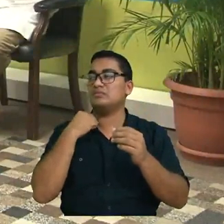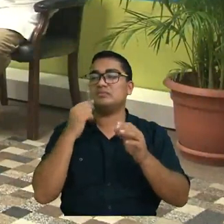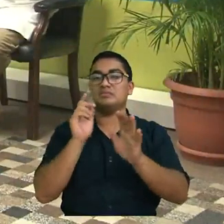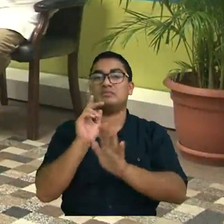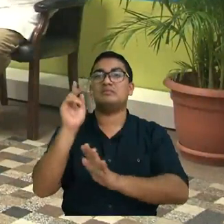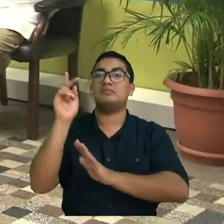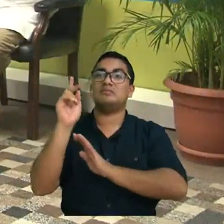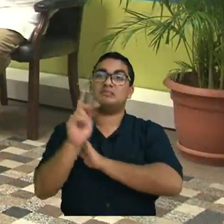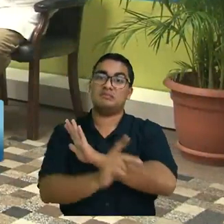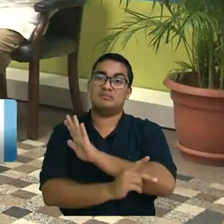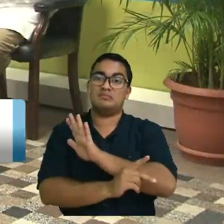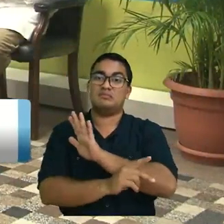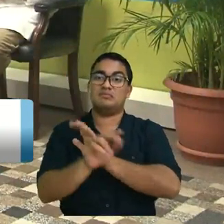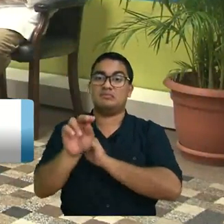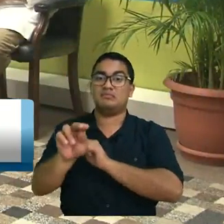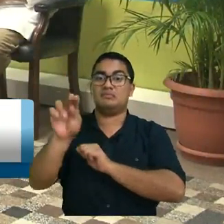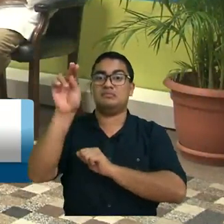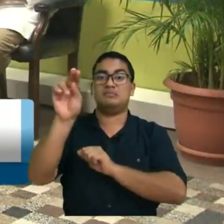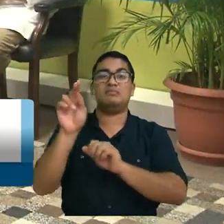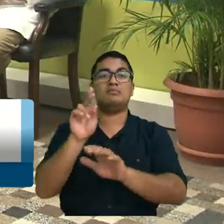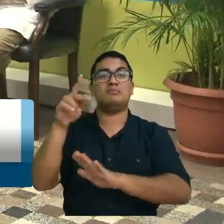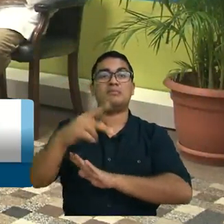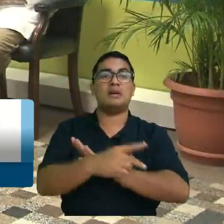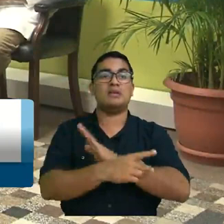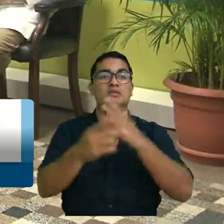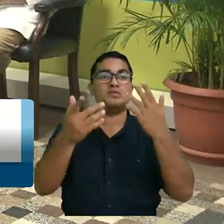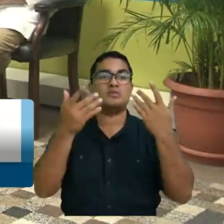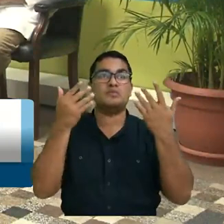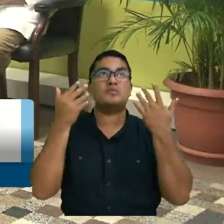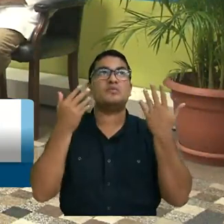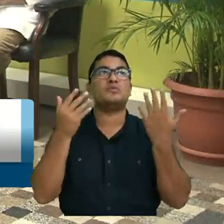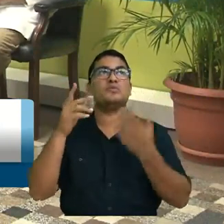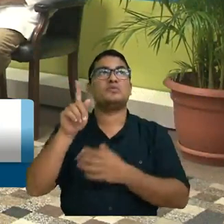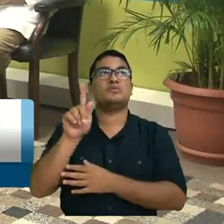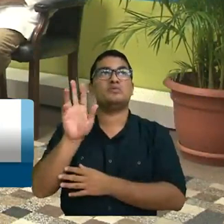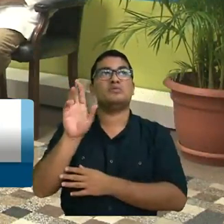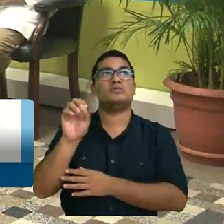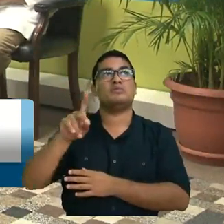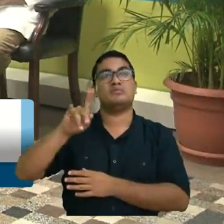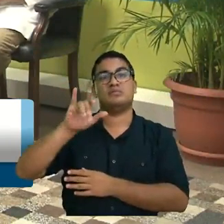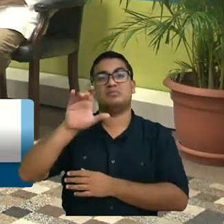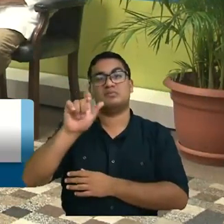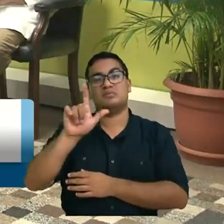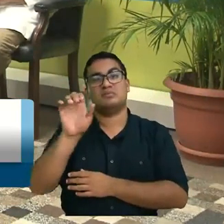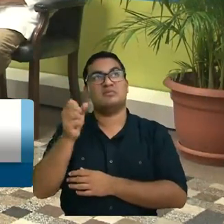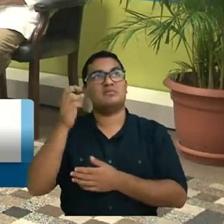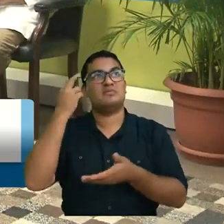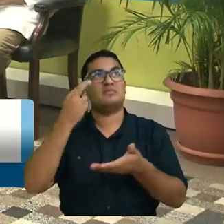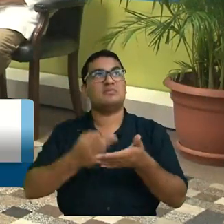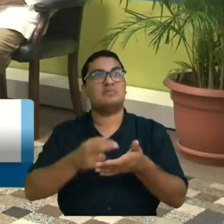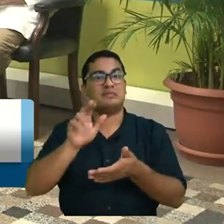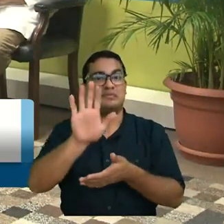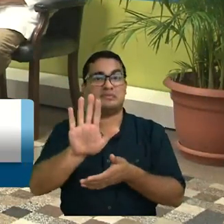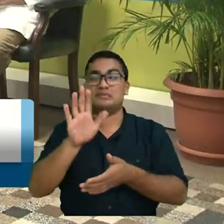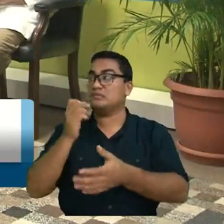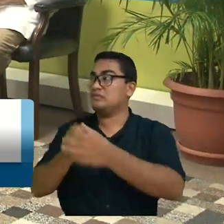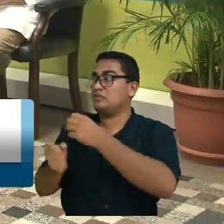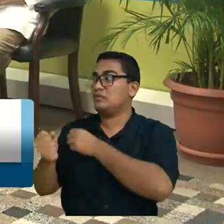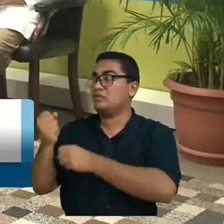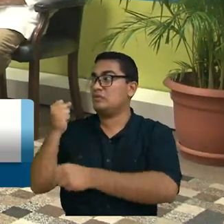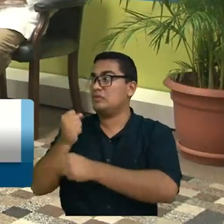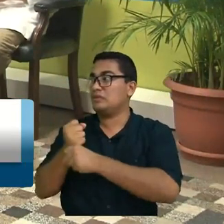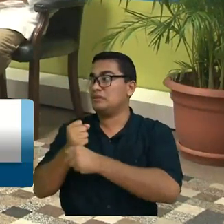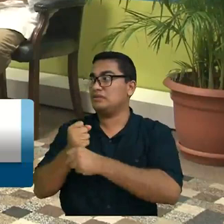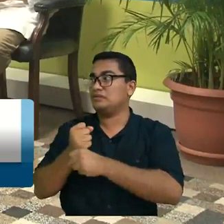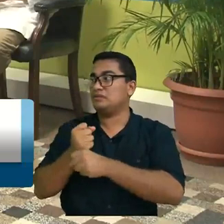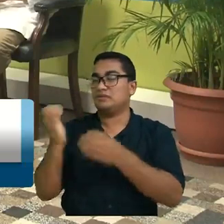del norte que a los países tropicales. Precisamente, si no mal recuerdo, hace 5 años esto fue así como lo que